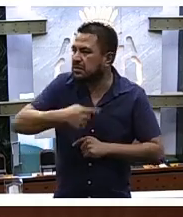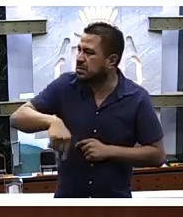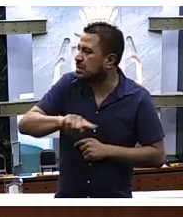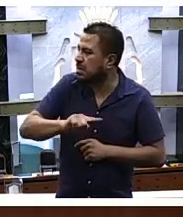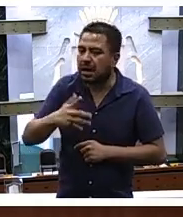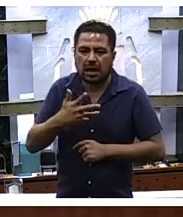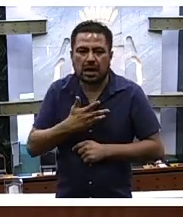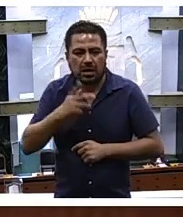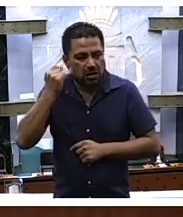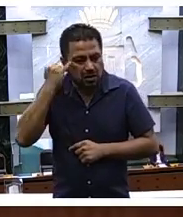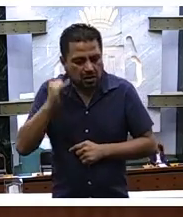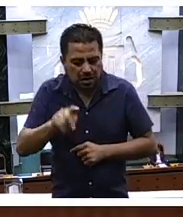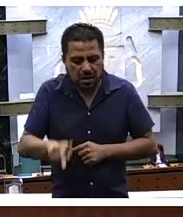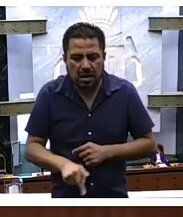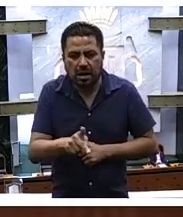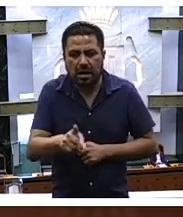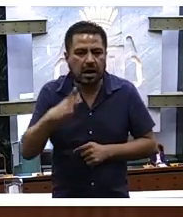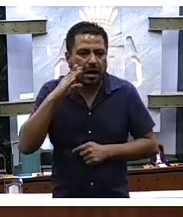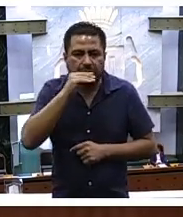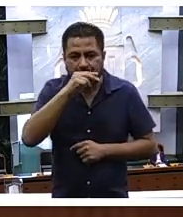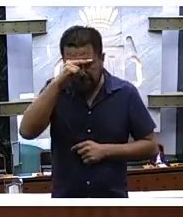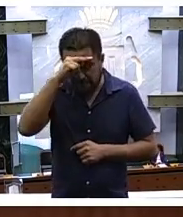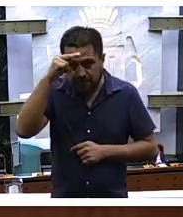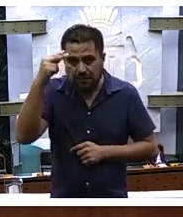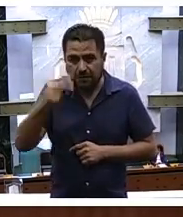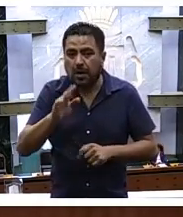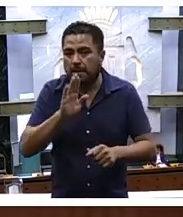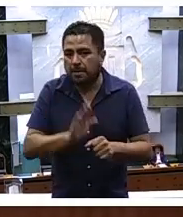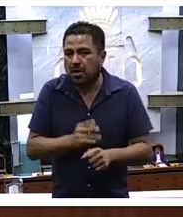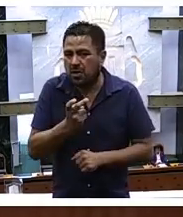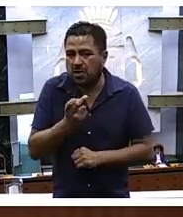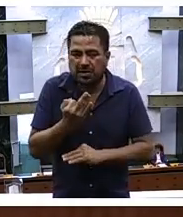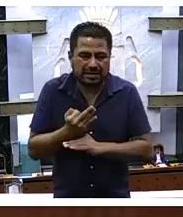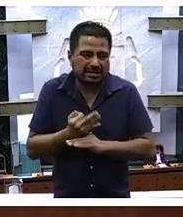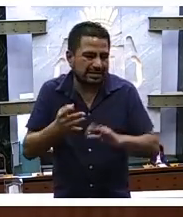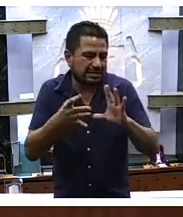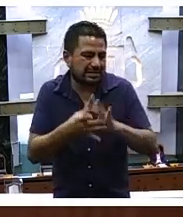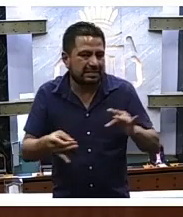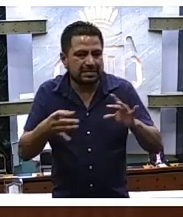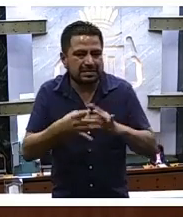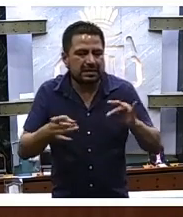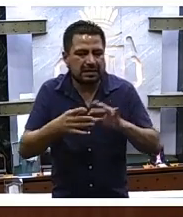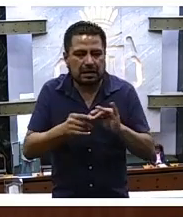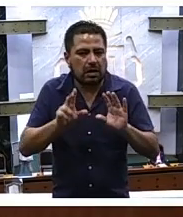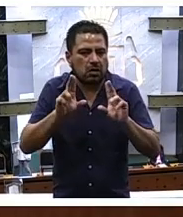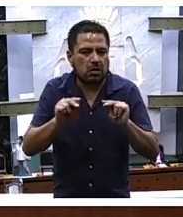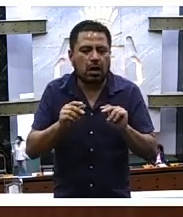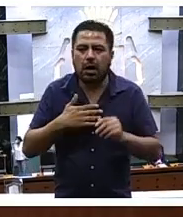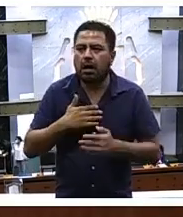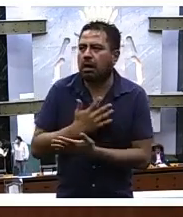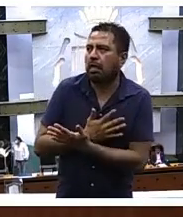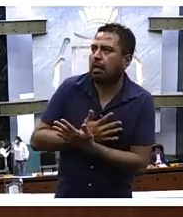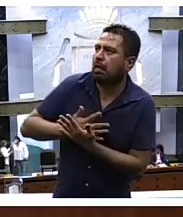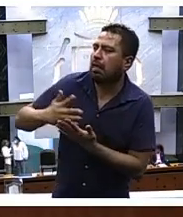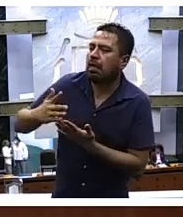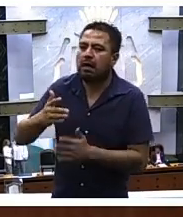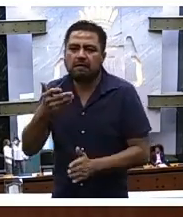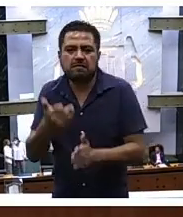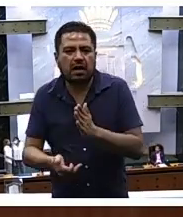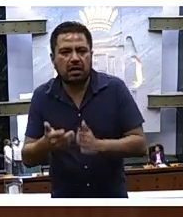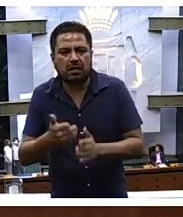en las comunidades indígenas y afromexicanas. Por lo anterior, y que quede claro que no es un asunto de protagonismo ni de